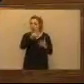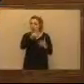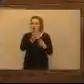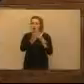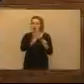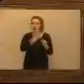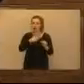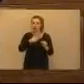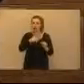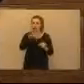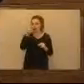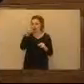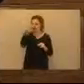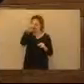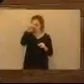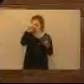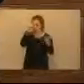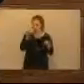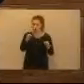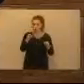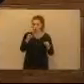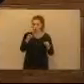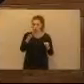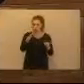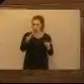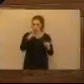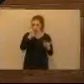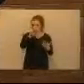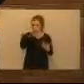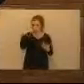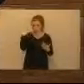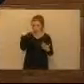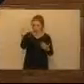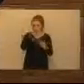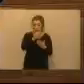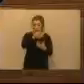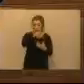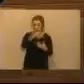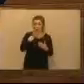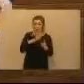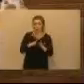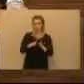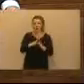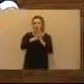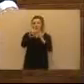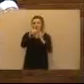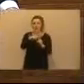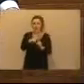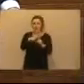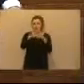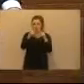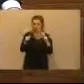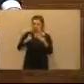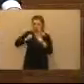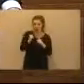interés cultural, como pudo ser el año pasado, el 2014, la Misa Asturiana de Gaita, o el decreto